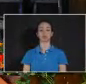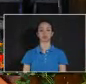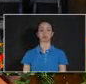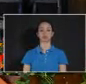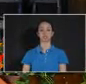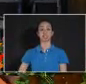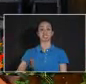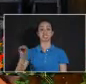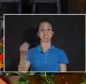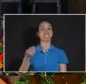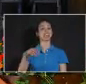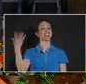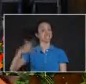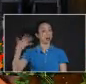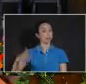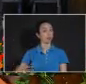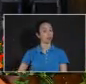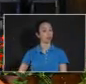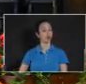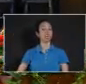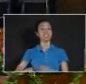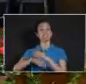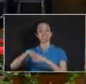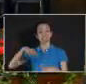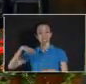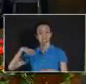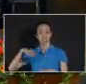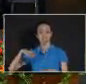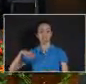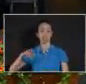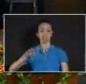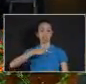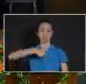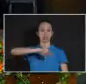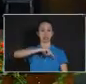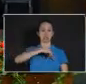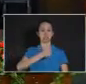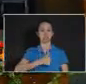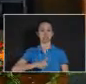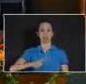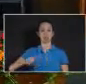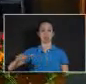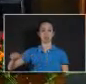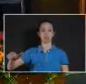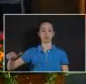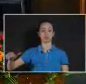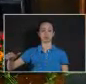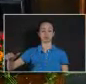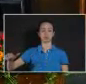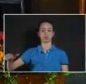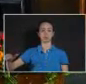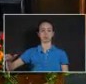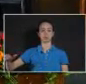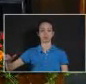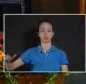y que rápido sale, aflora en nuestra alma. Mire usted una película,